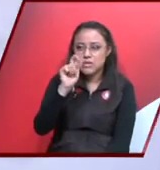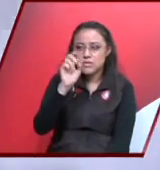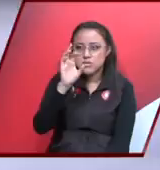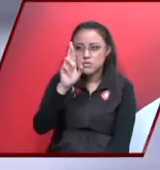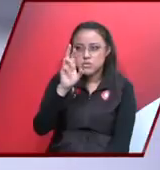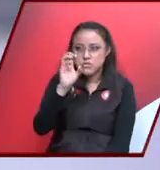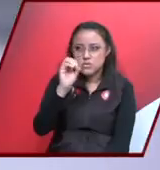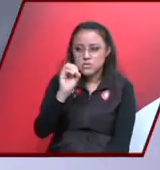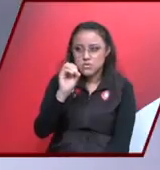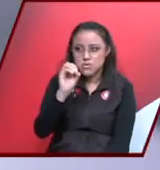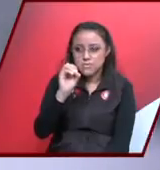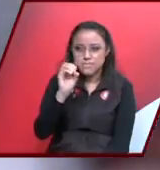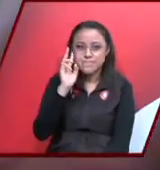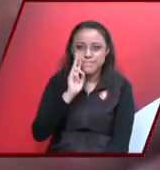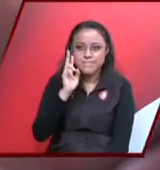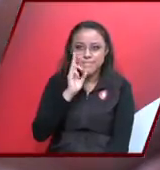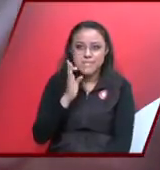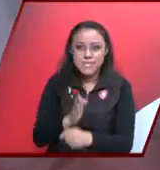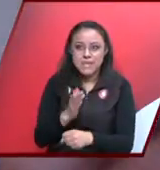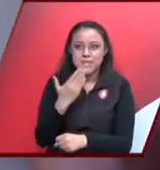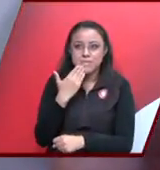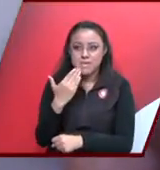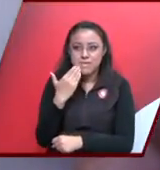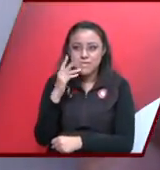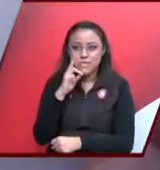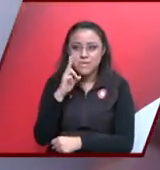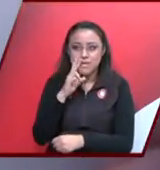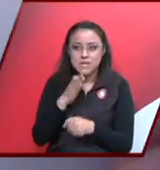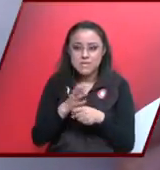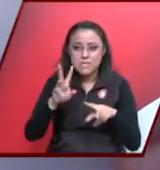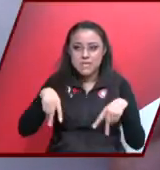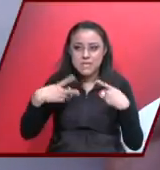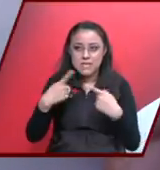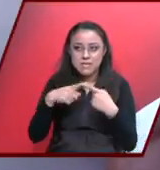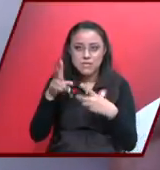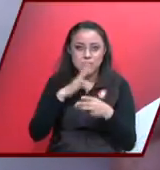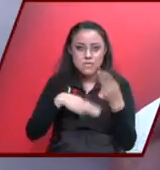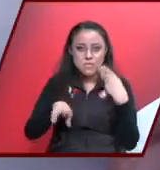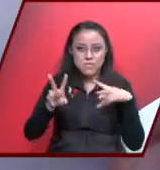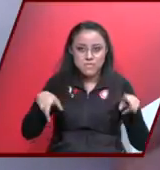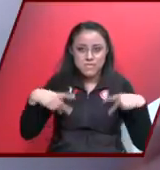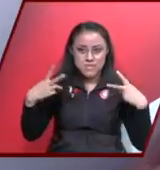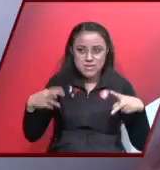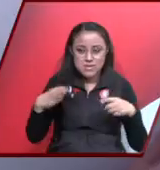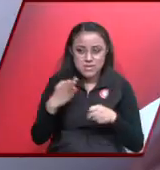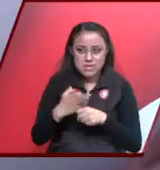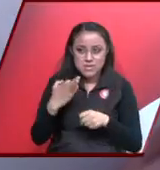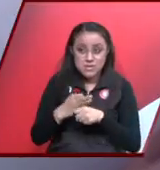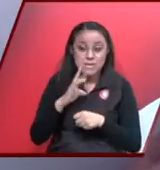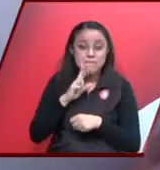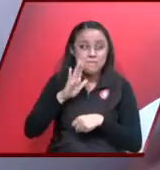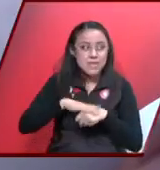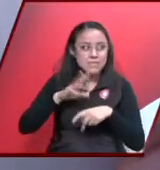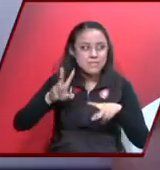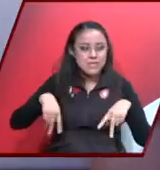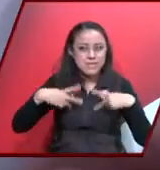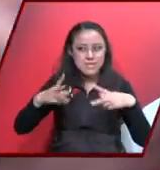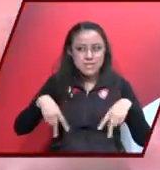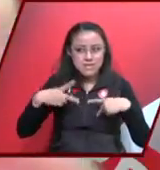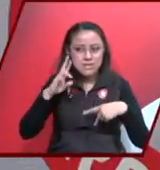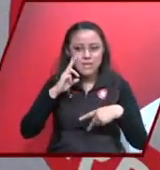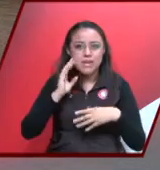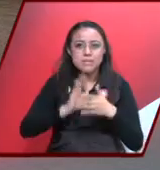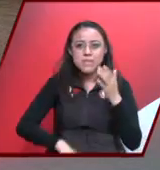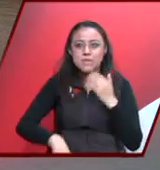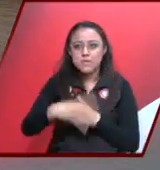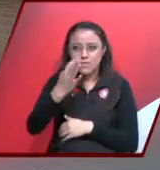grandes, de las más bonitas ediciones que yo he visto de este clásico que se vende en todo el mundo y que fíjate que sigue siendo uno de los más vendidos de nuestro país. Ahí está, el